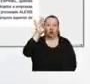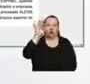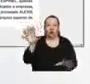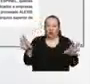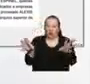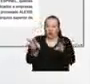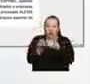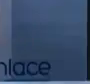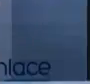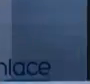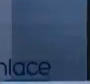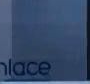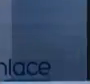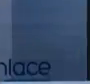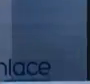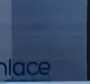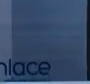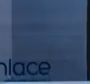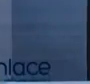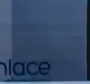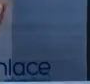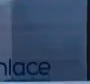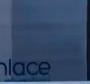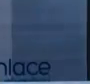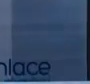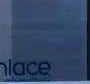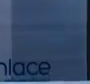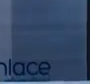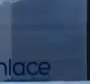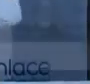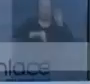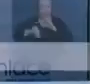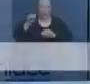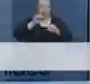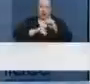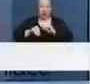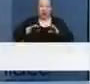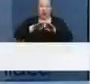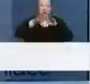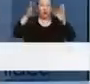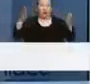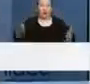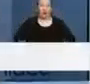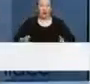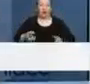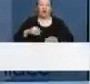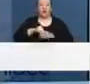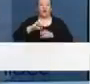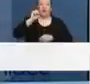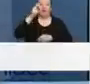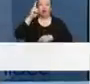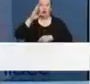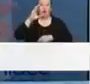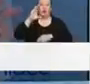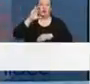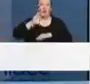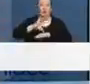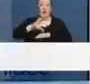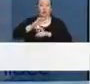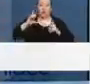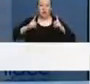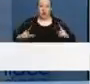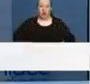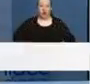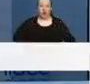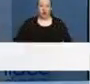como el fondo de la presidencia con donaciones con cosas perfectamente visita la tarima que pagaba el constructor de su centro de salud para decir que habíamos